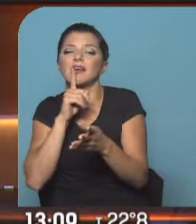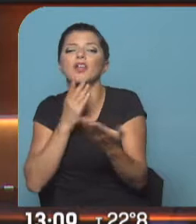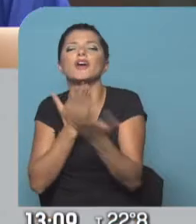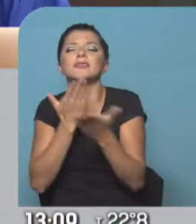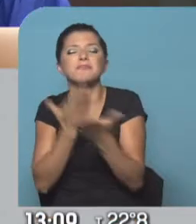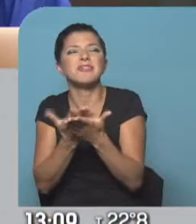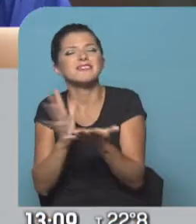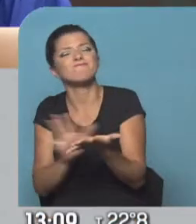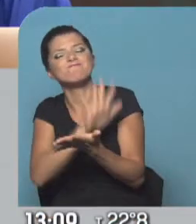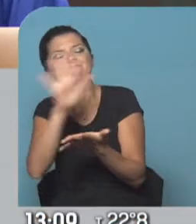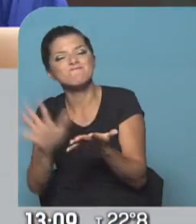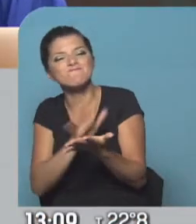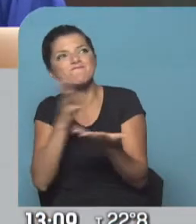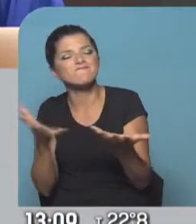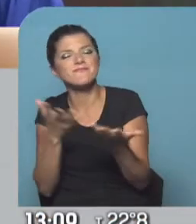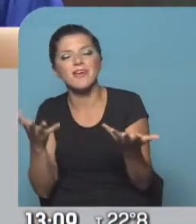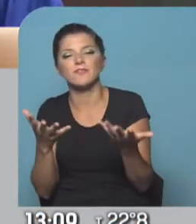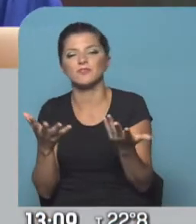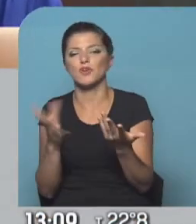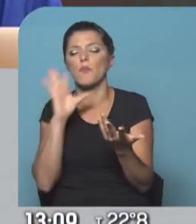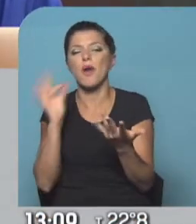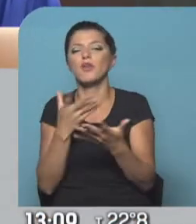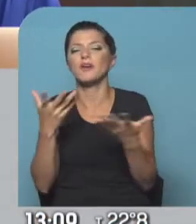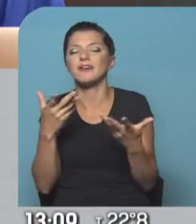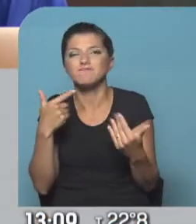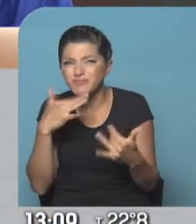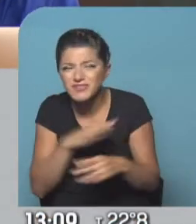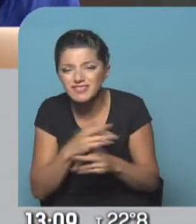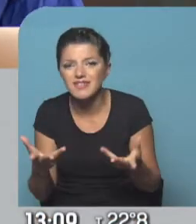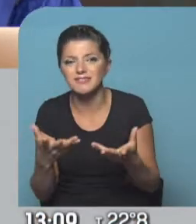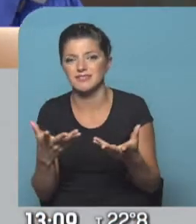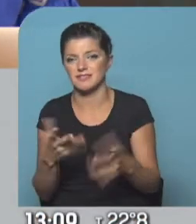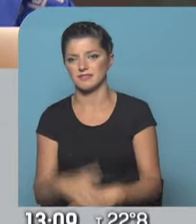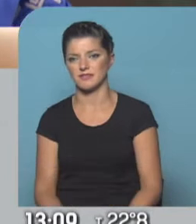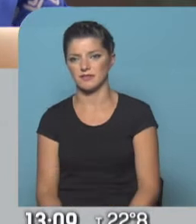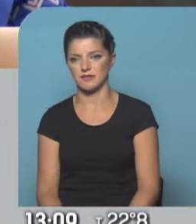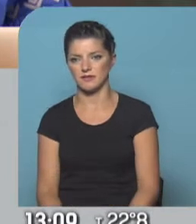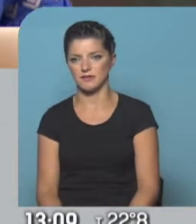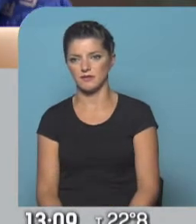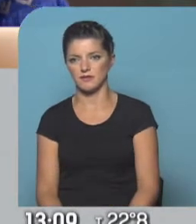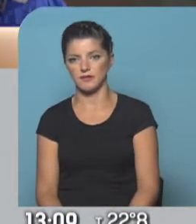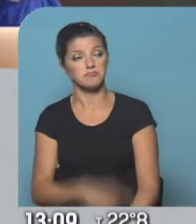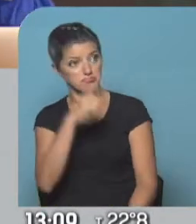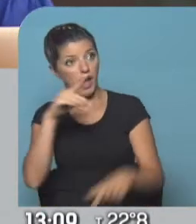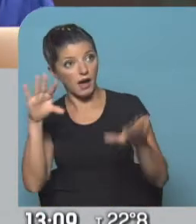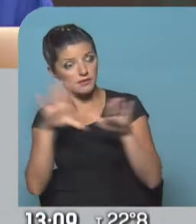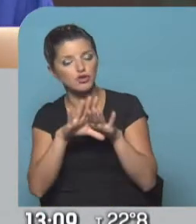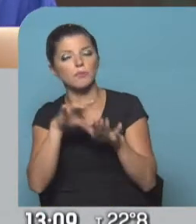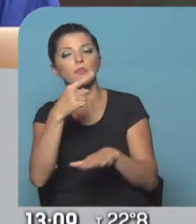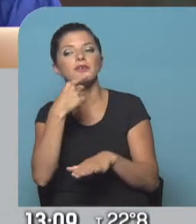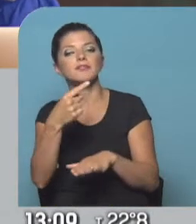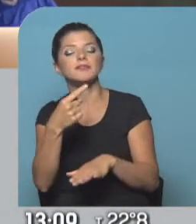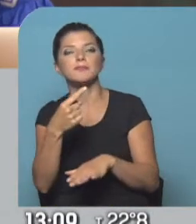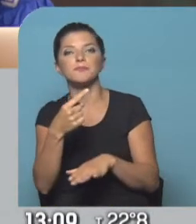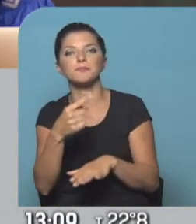entonces armar es como algo grande que no se puede agarrar. A mí me interesó ese punto en donde vos decís que no